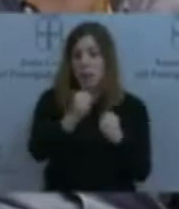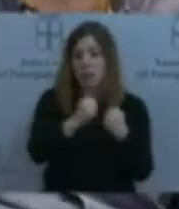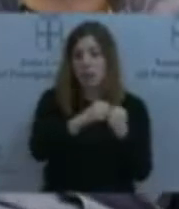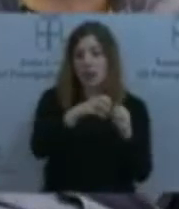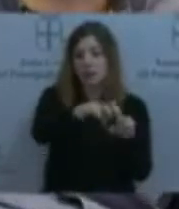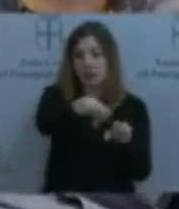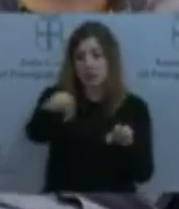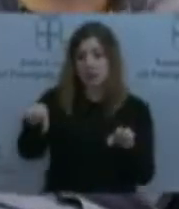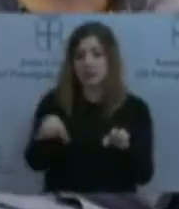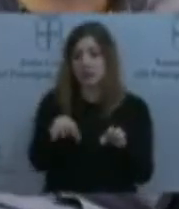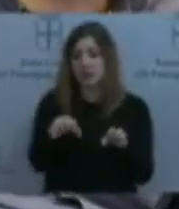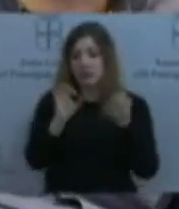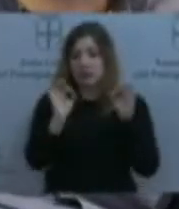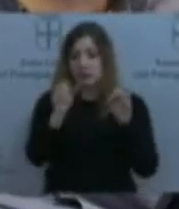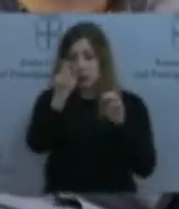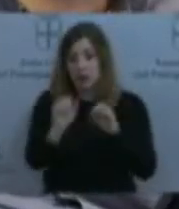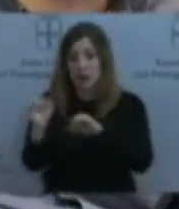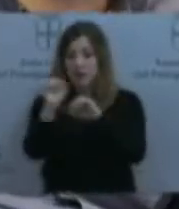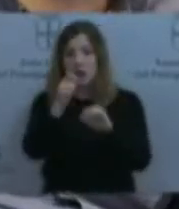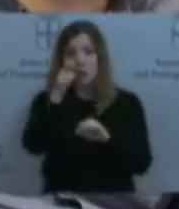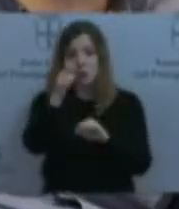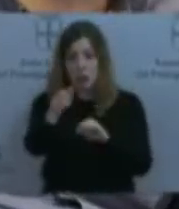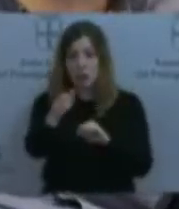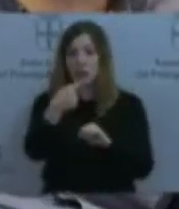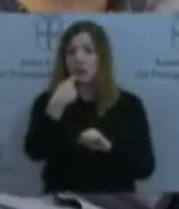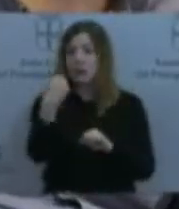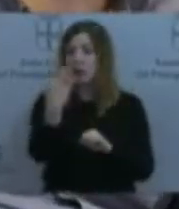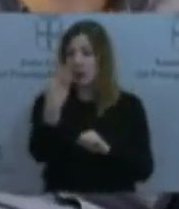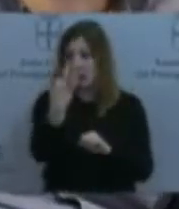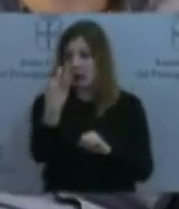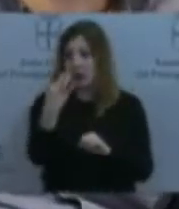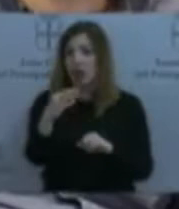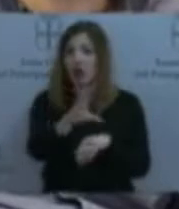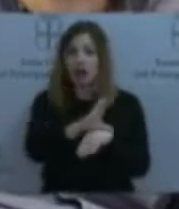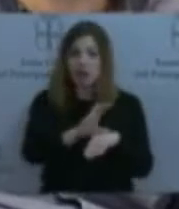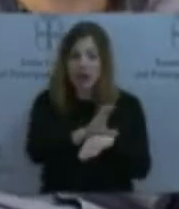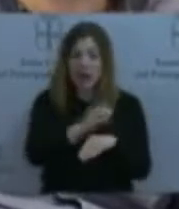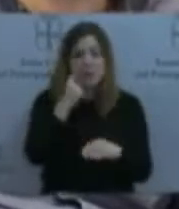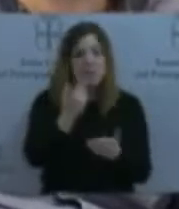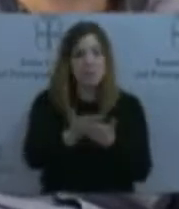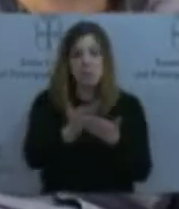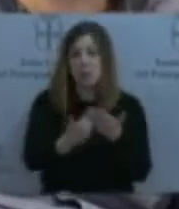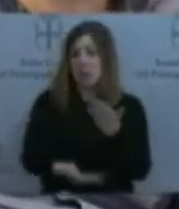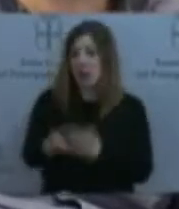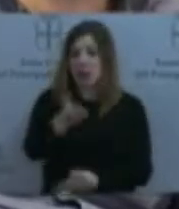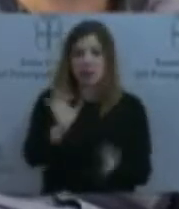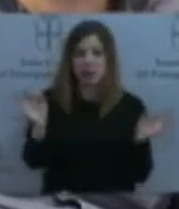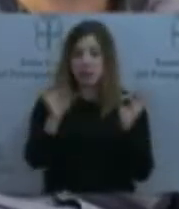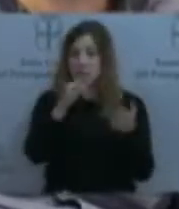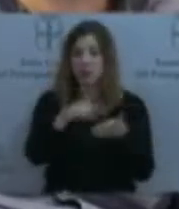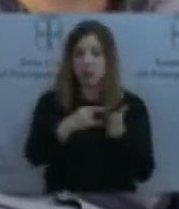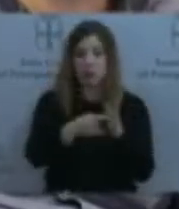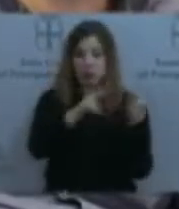pueblo acabó diciendo que la consejería no mostraba ningún tipo de colaboración para solventar el asunto. Le hago esta apreciación